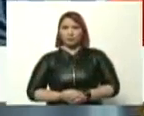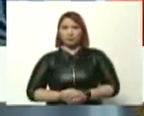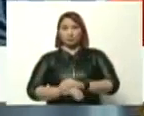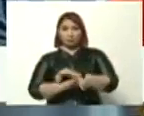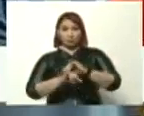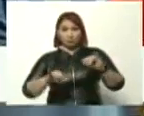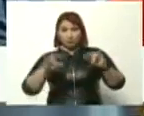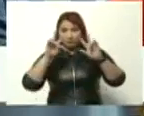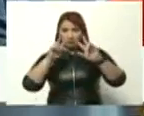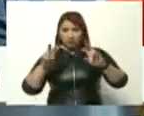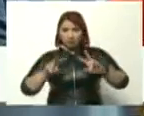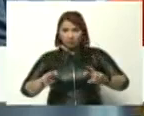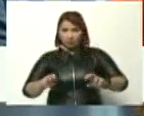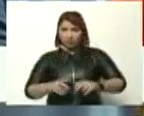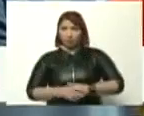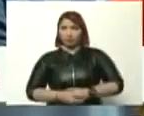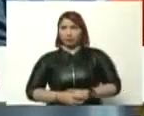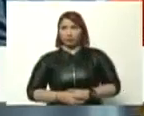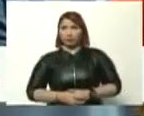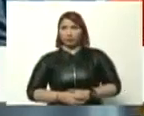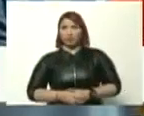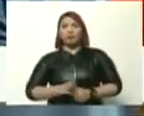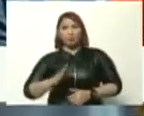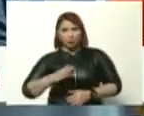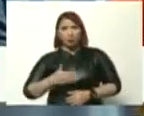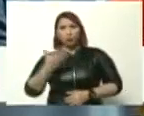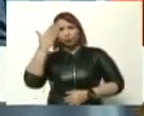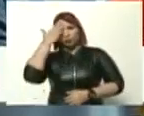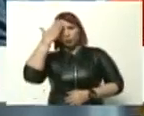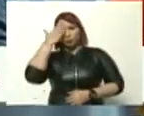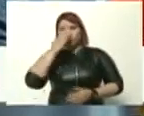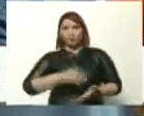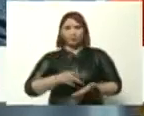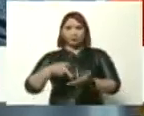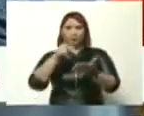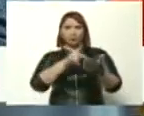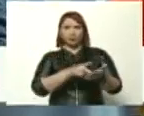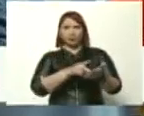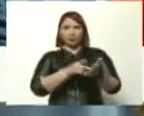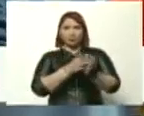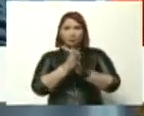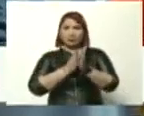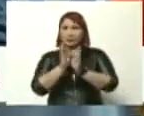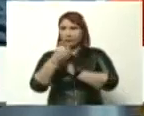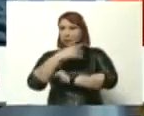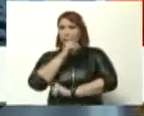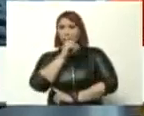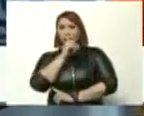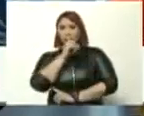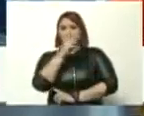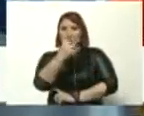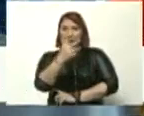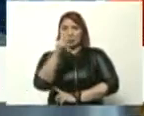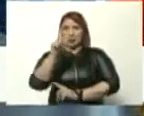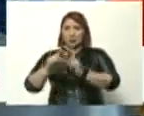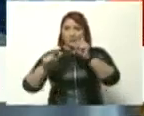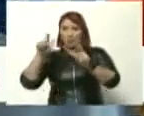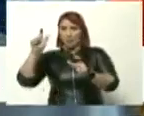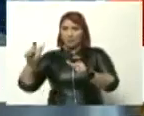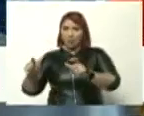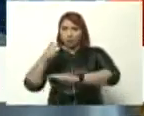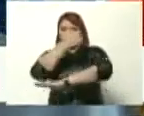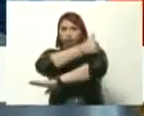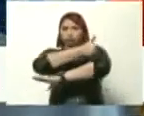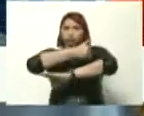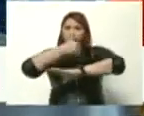través de las pesquisas de investigación, se pudo determinar la participación en esta trama de los 3 funcionarios implicados y